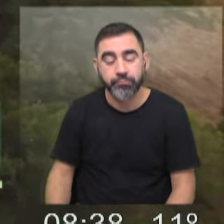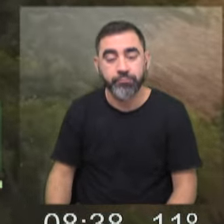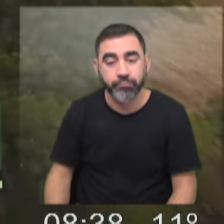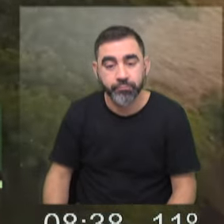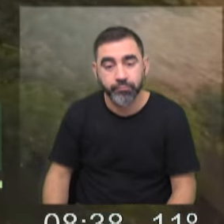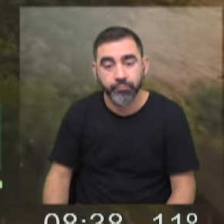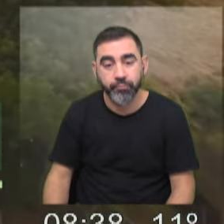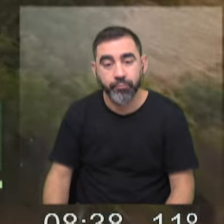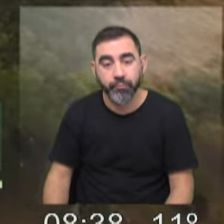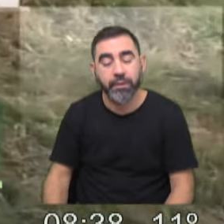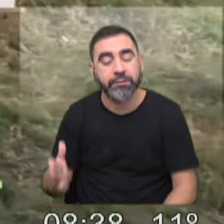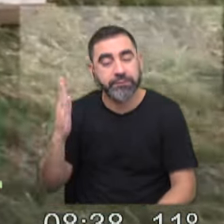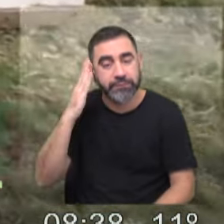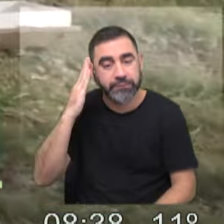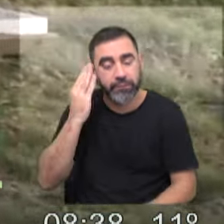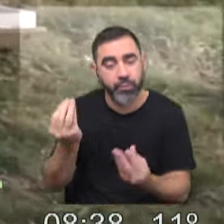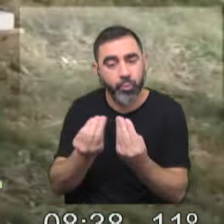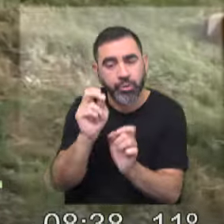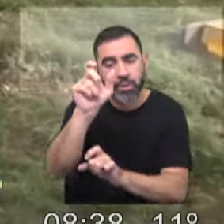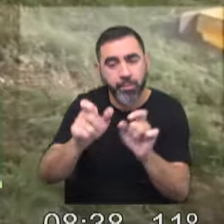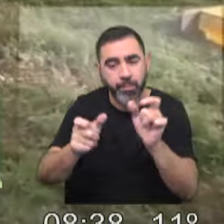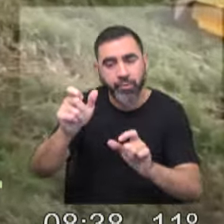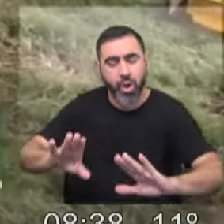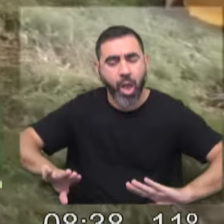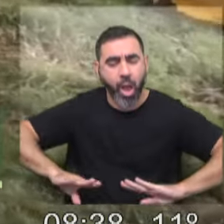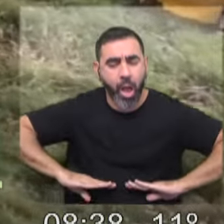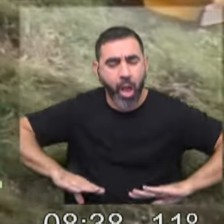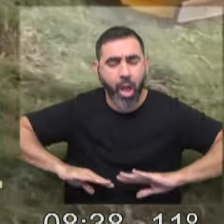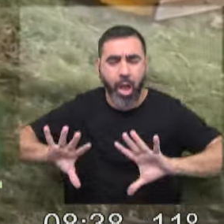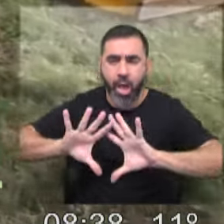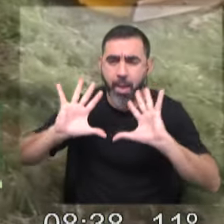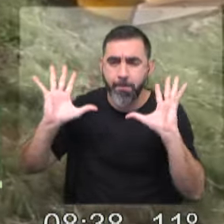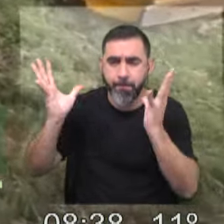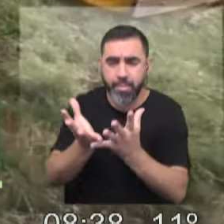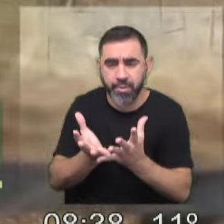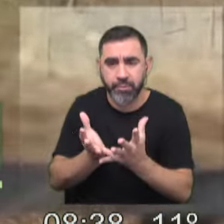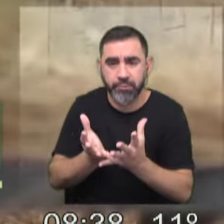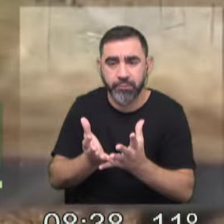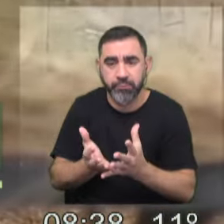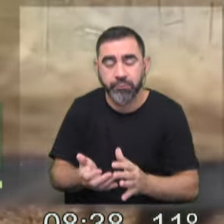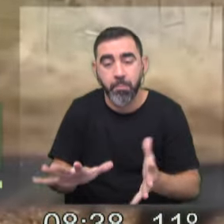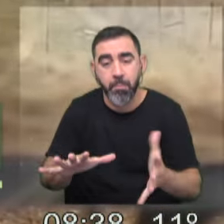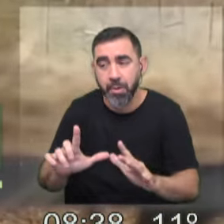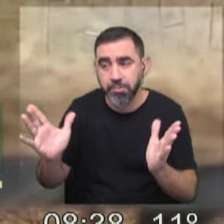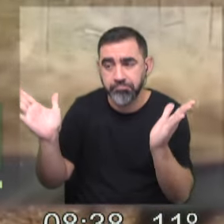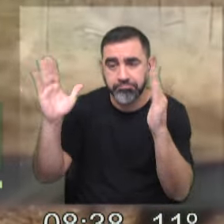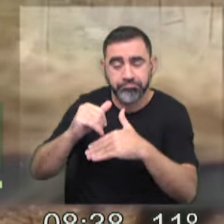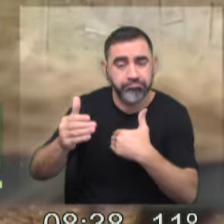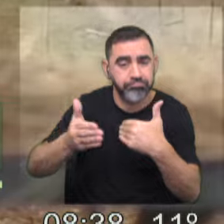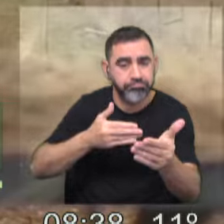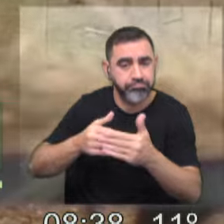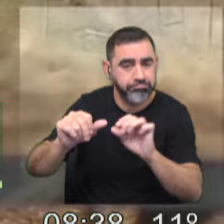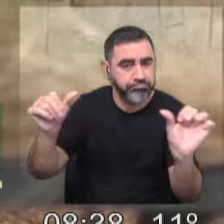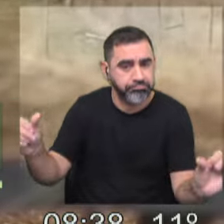porque ya se sabe que hay mucha gente que está pasando hambre en el mundo y parece que no se están